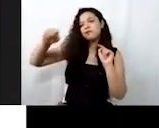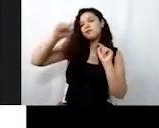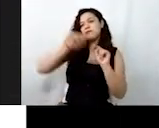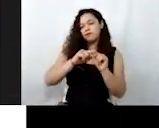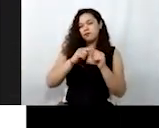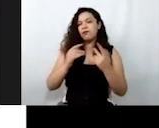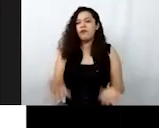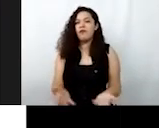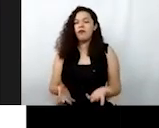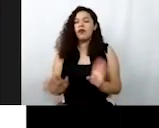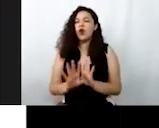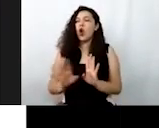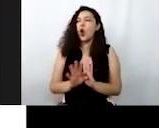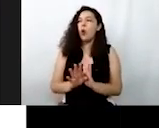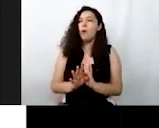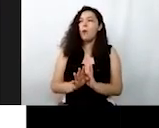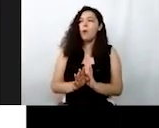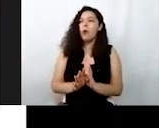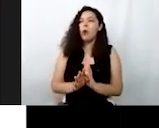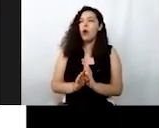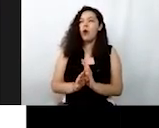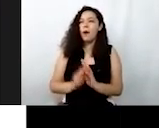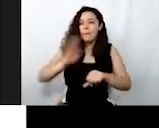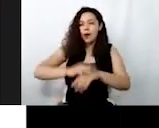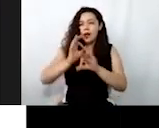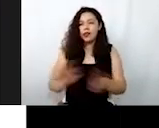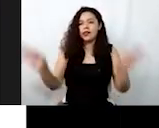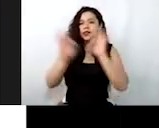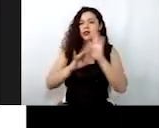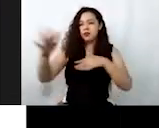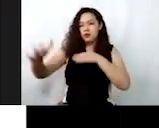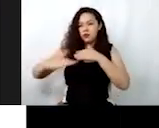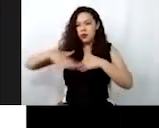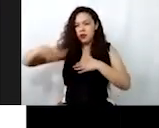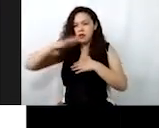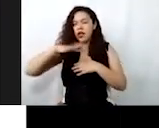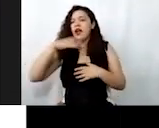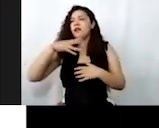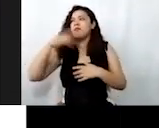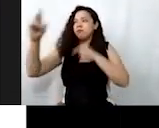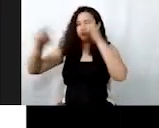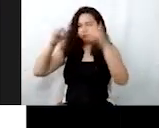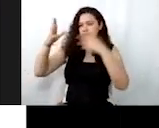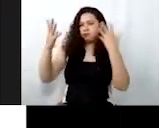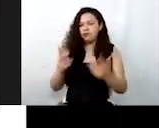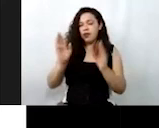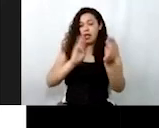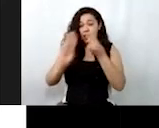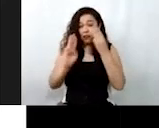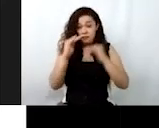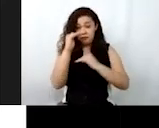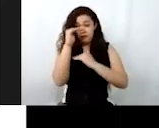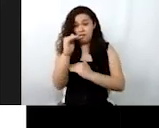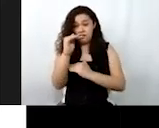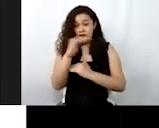como sello la cuestión ambiental y ecológica, no excediendo los límites planetarios, que también ya lo vimos, pero no cayendo al centro